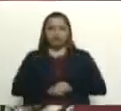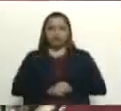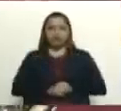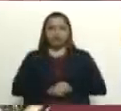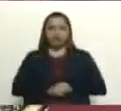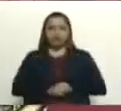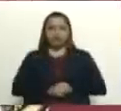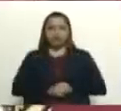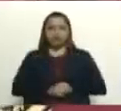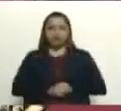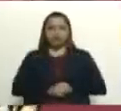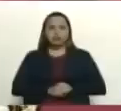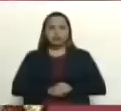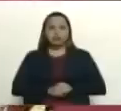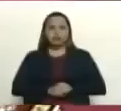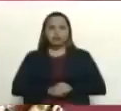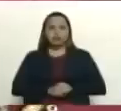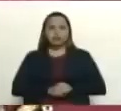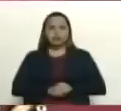El Feltro.